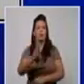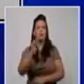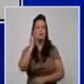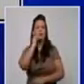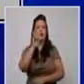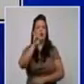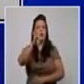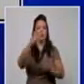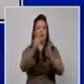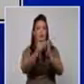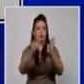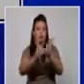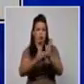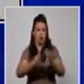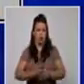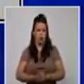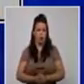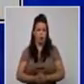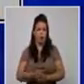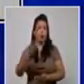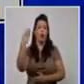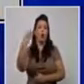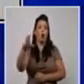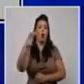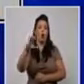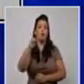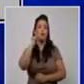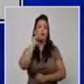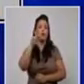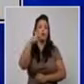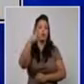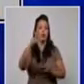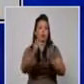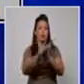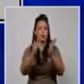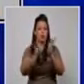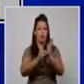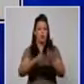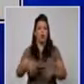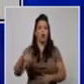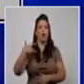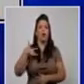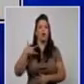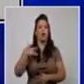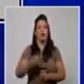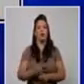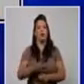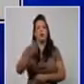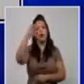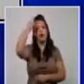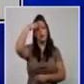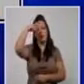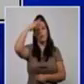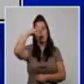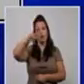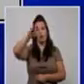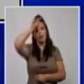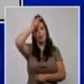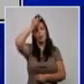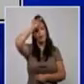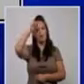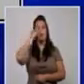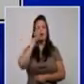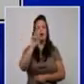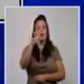pues Colombia con más de 2 millones, Argentina, México, Perú con más de 1 millón